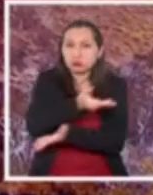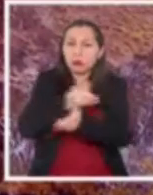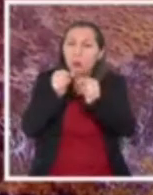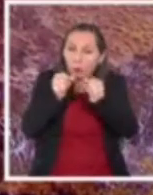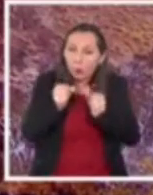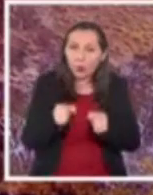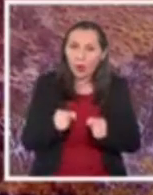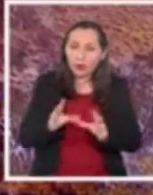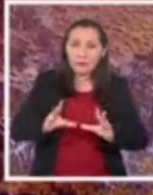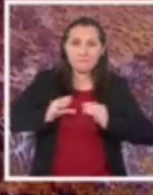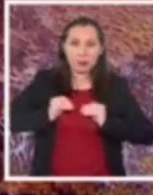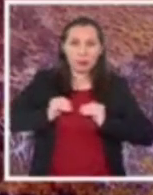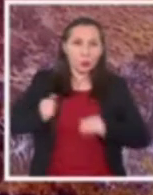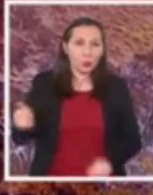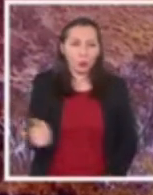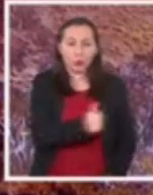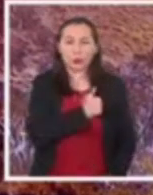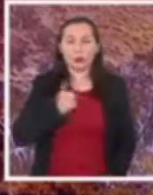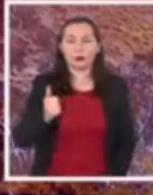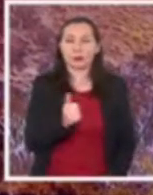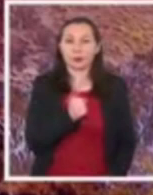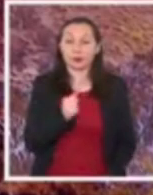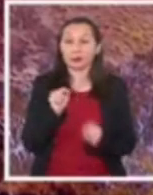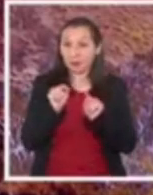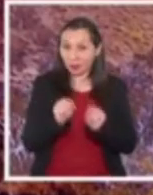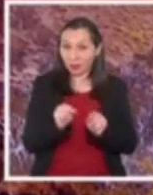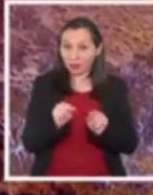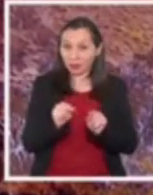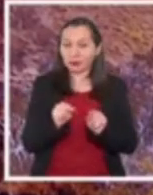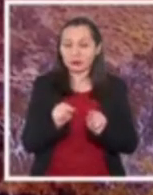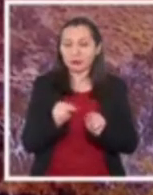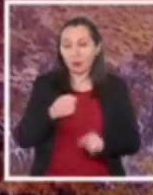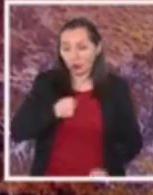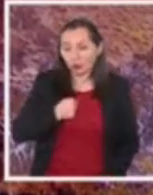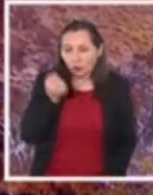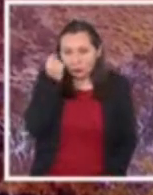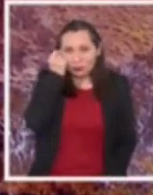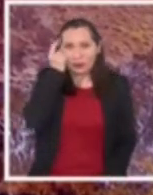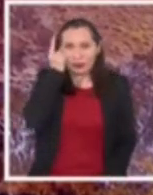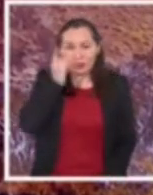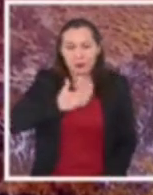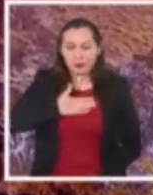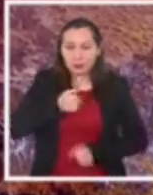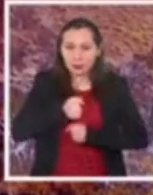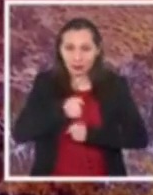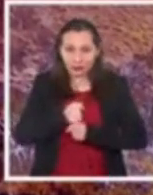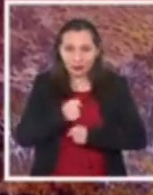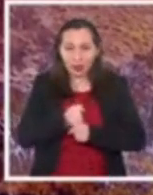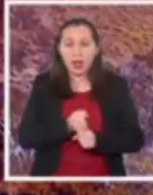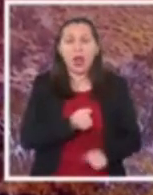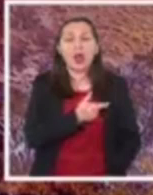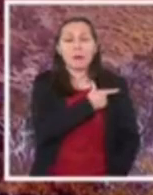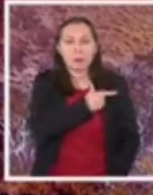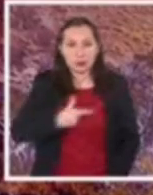y apropiado por todos Esa es la que entiendo como mi tarea como